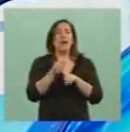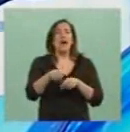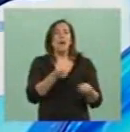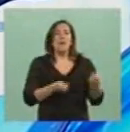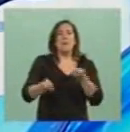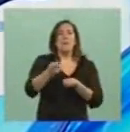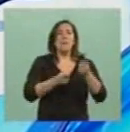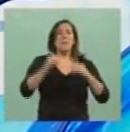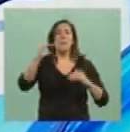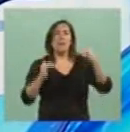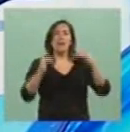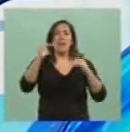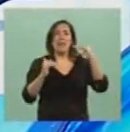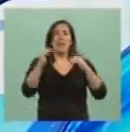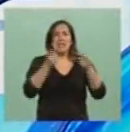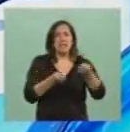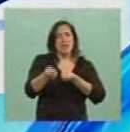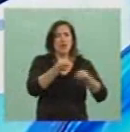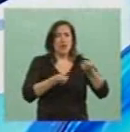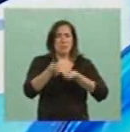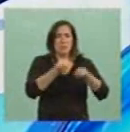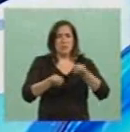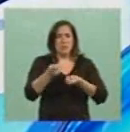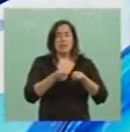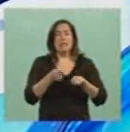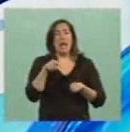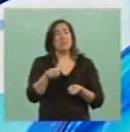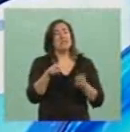que suena un término académico y